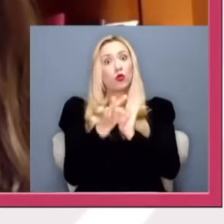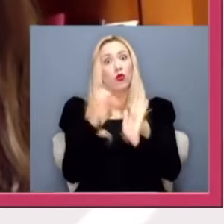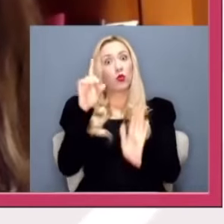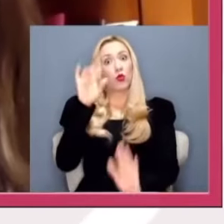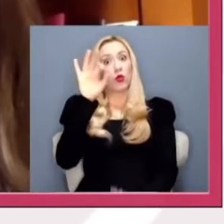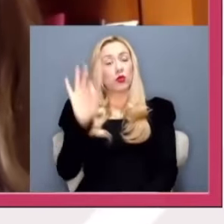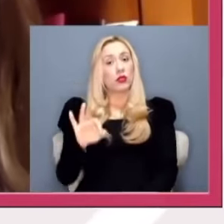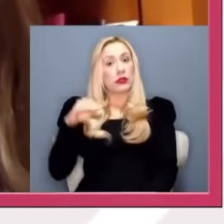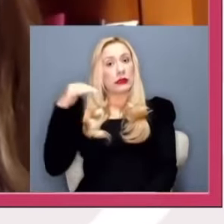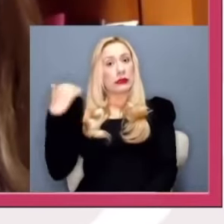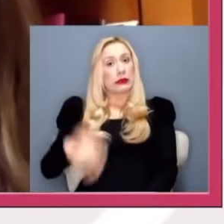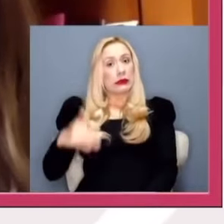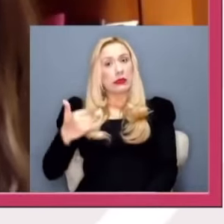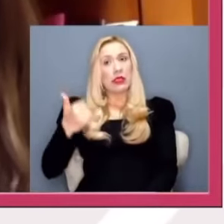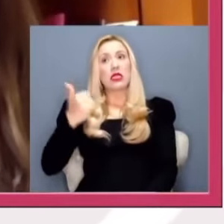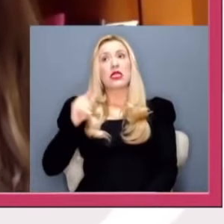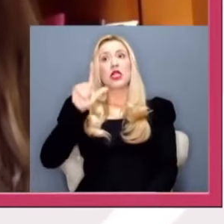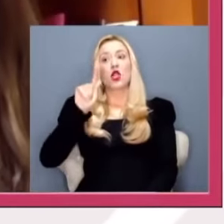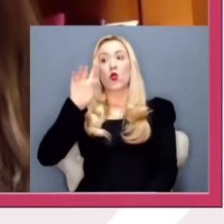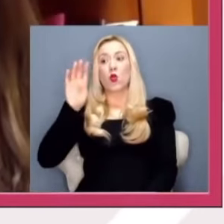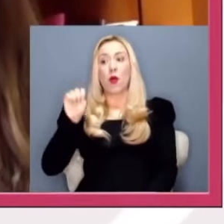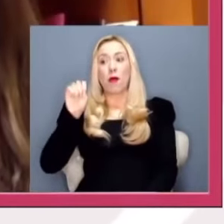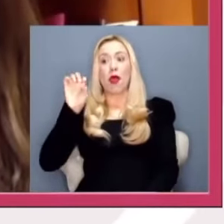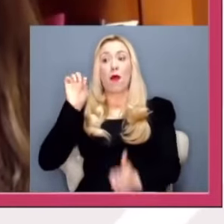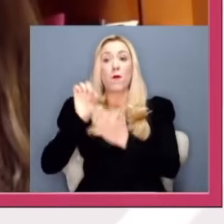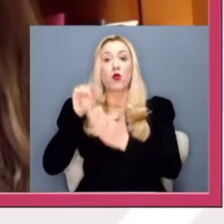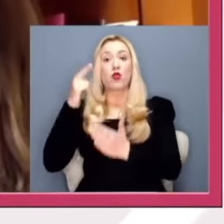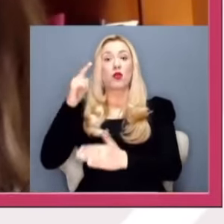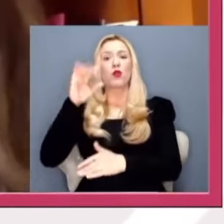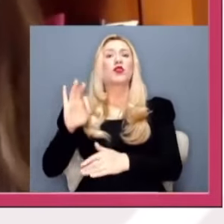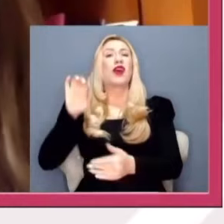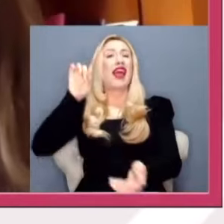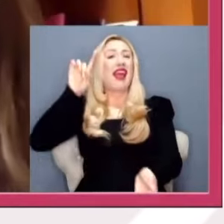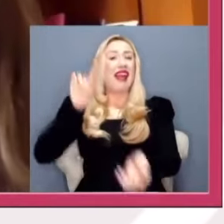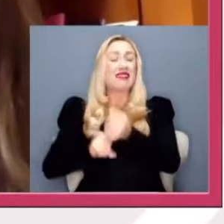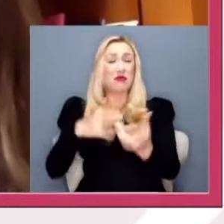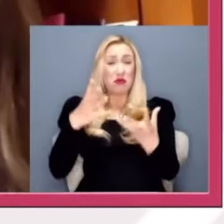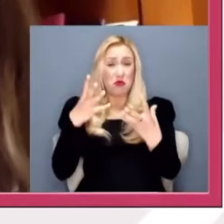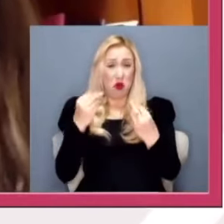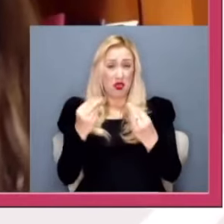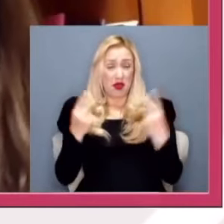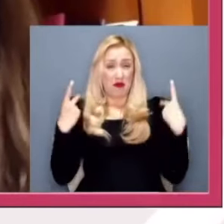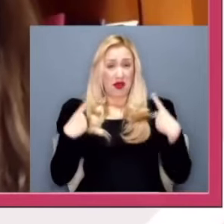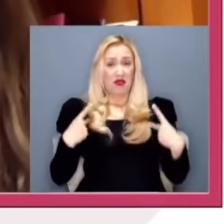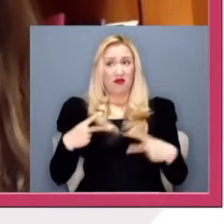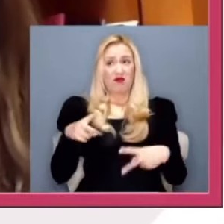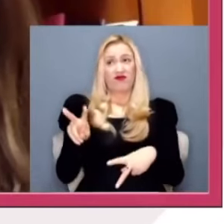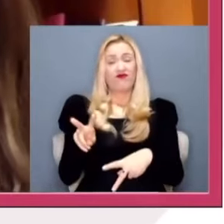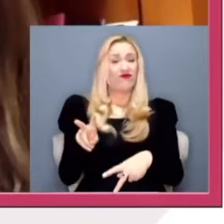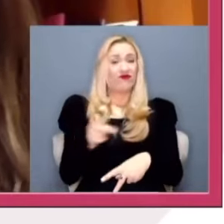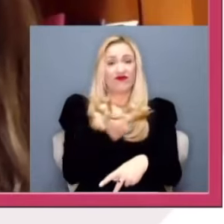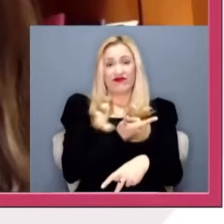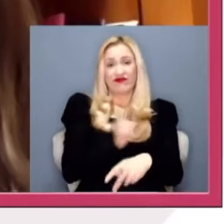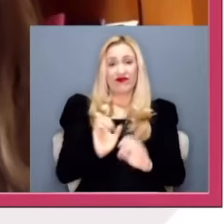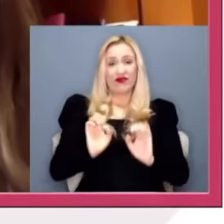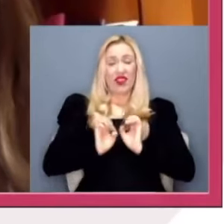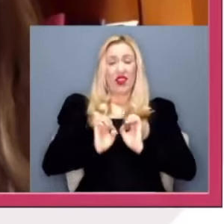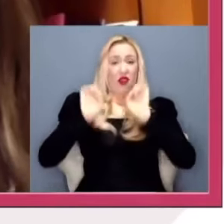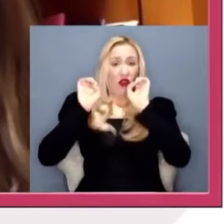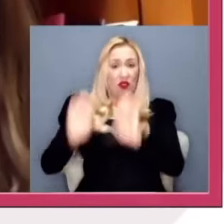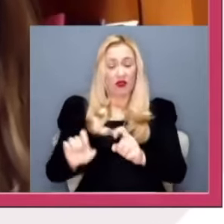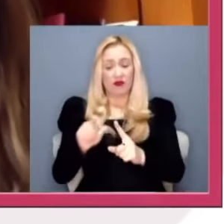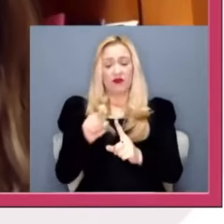74.1% y del 79.7% respectivamente. Lo anterior refleja el alto grado de fobia,